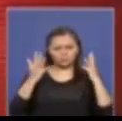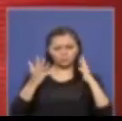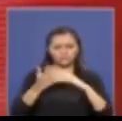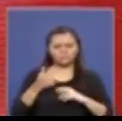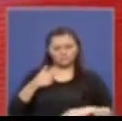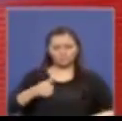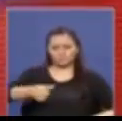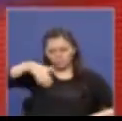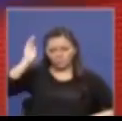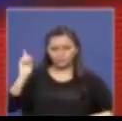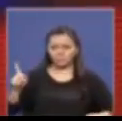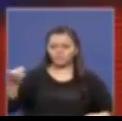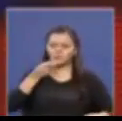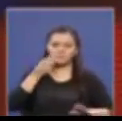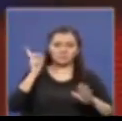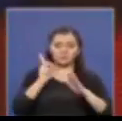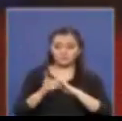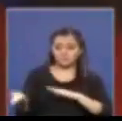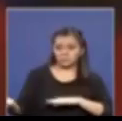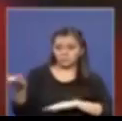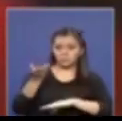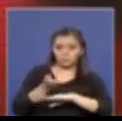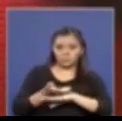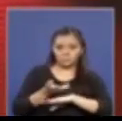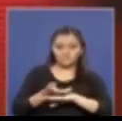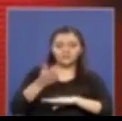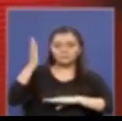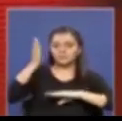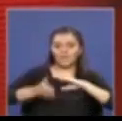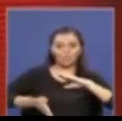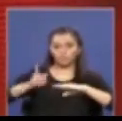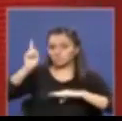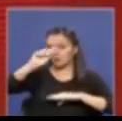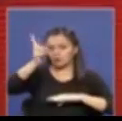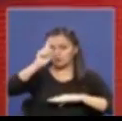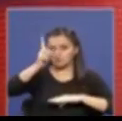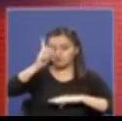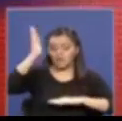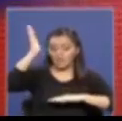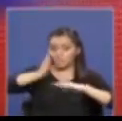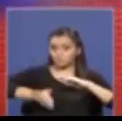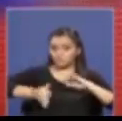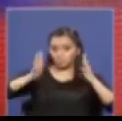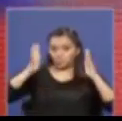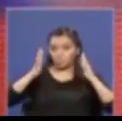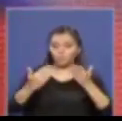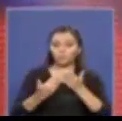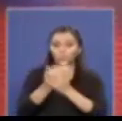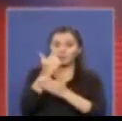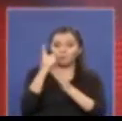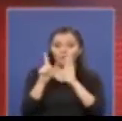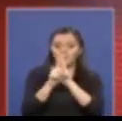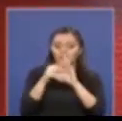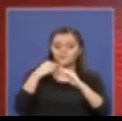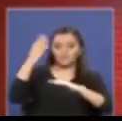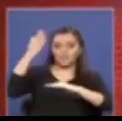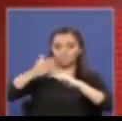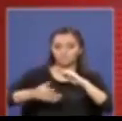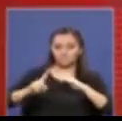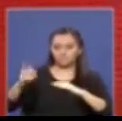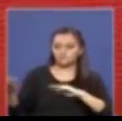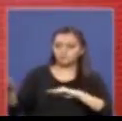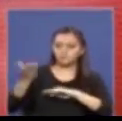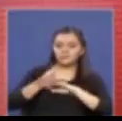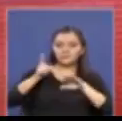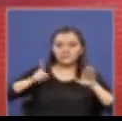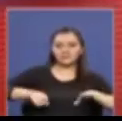se atrevió a presentar la denuncia porque ya no pueden prescribir esta clase de casos gracias al nuevo Código Penal. Presentó la denuncia